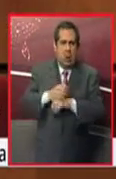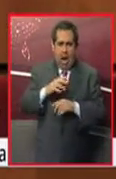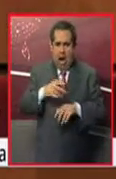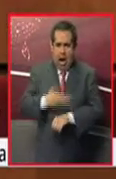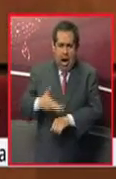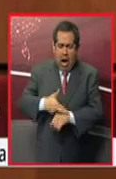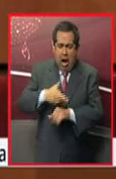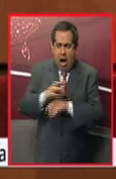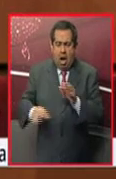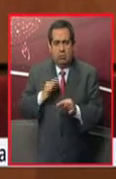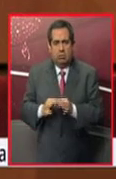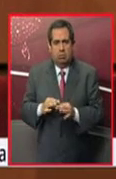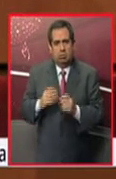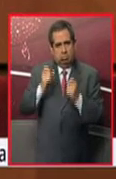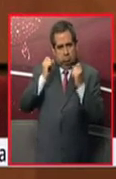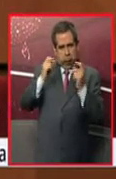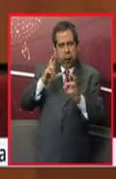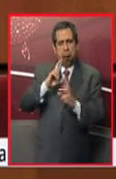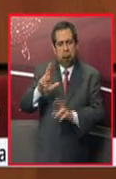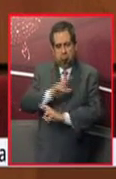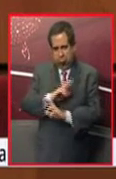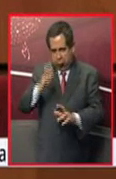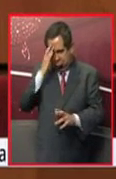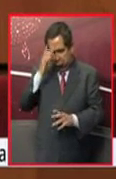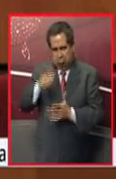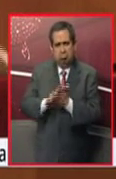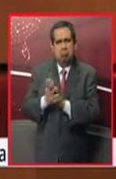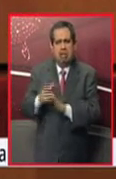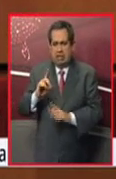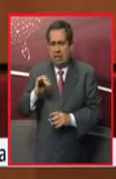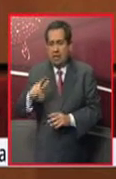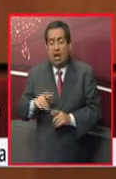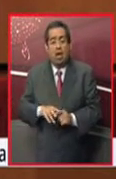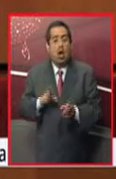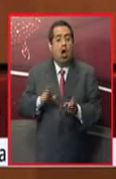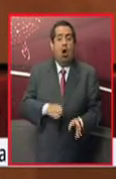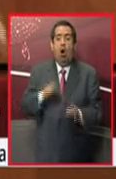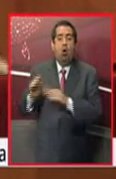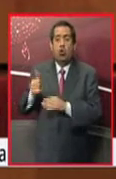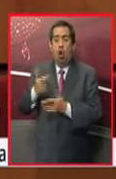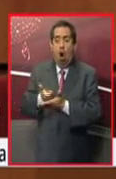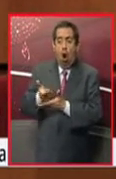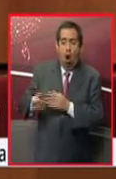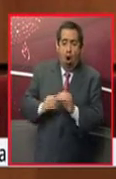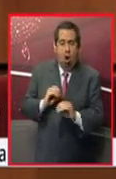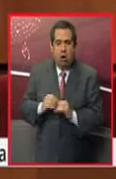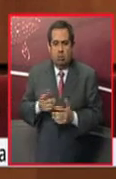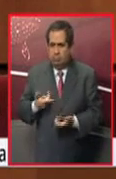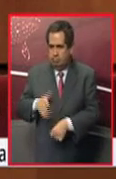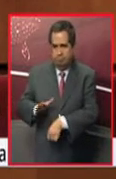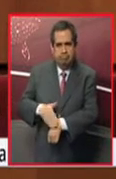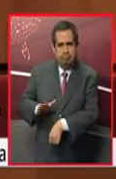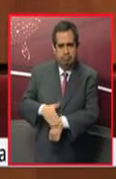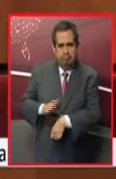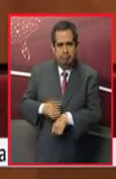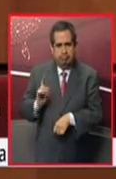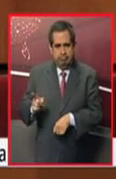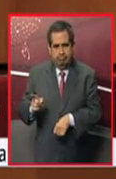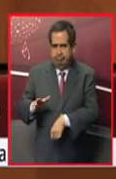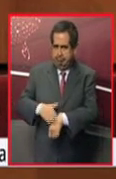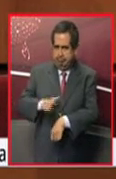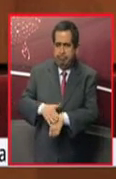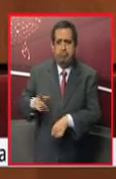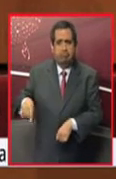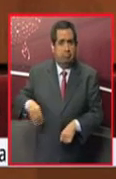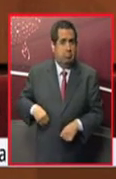listos para transmitir en digital. Los que no invirtieron, hay que seguir señalándolos. Ellos tienen